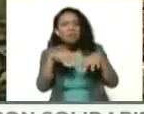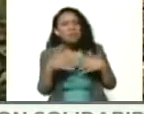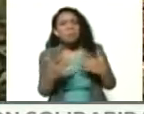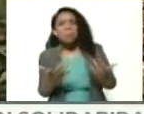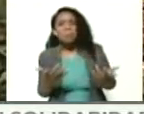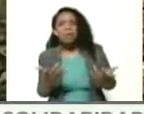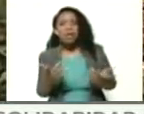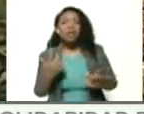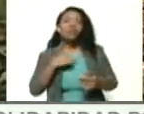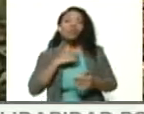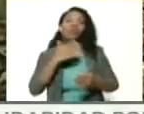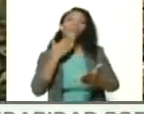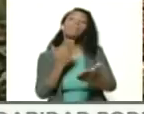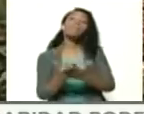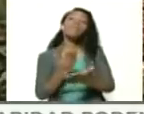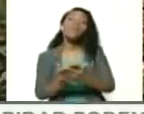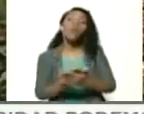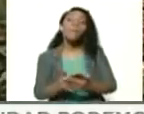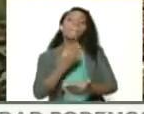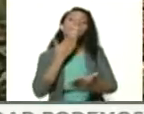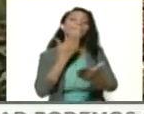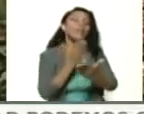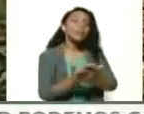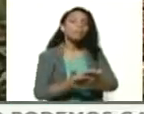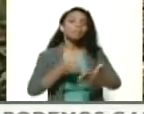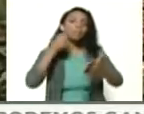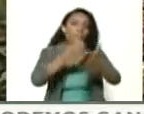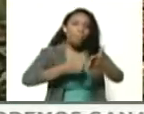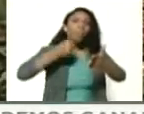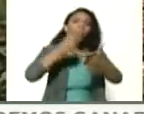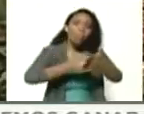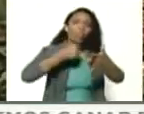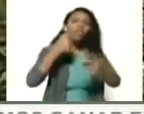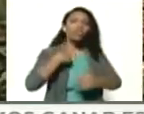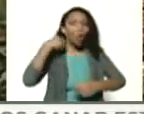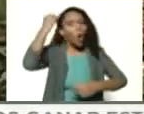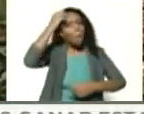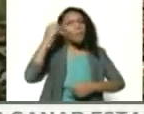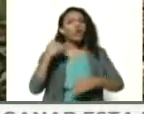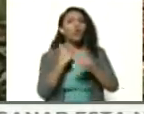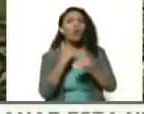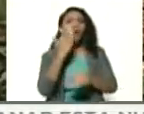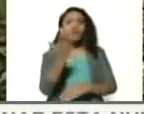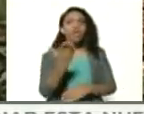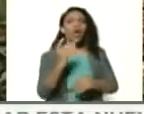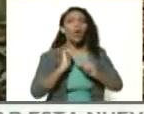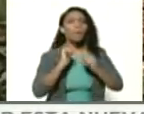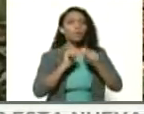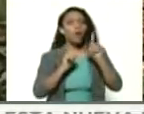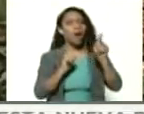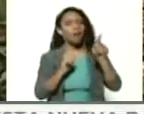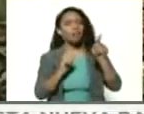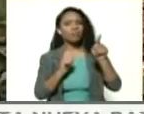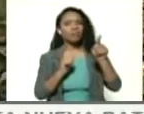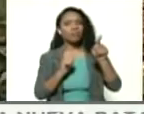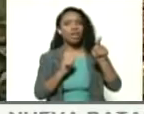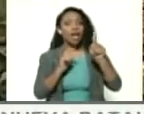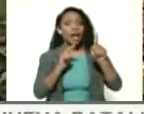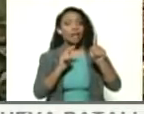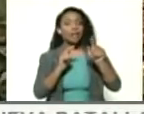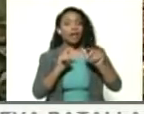entonces exigíamos, comenzó una exigencia. Yo opino igual que usted, allí comenzó realmente, se